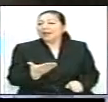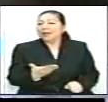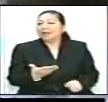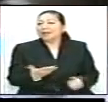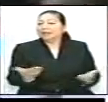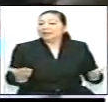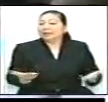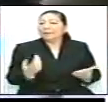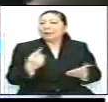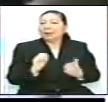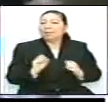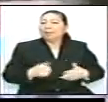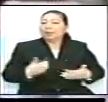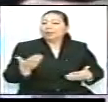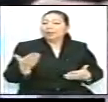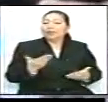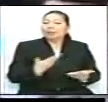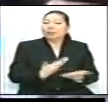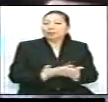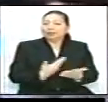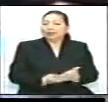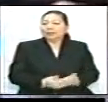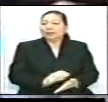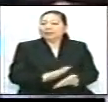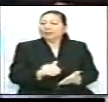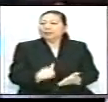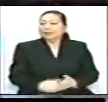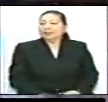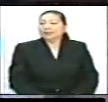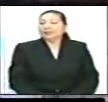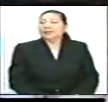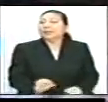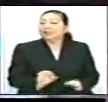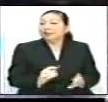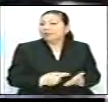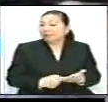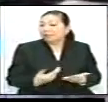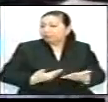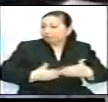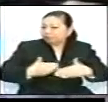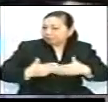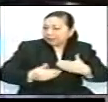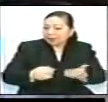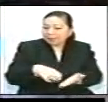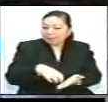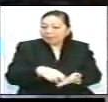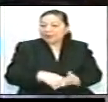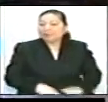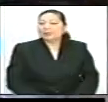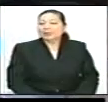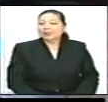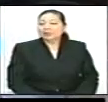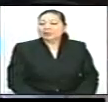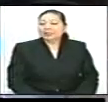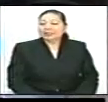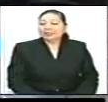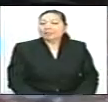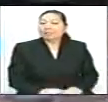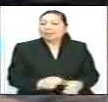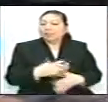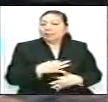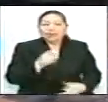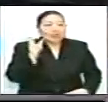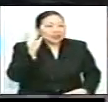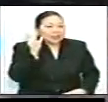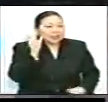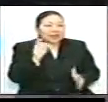de incentivo para poder pedir comprobantes de pago, y si eso está calando en la población. Me encanta